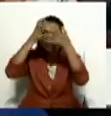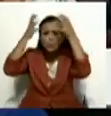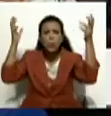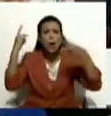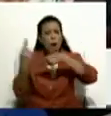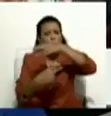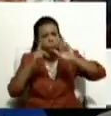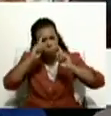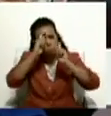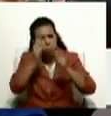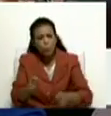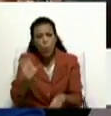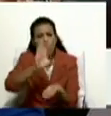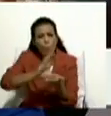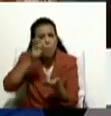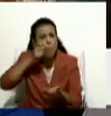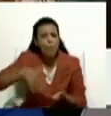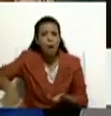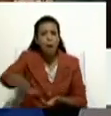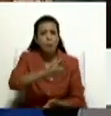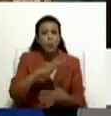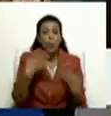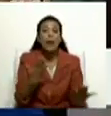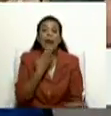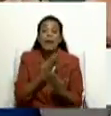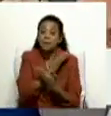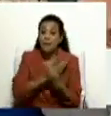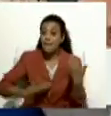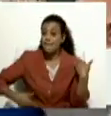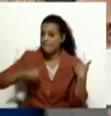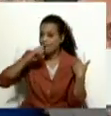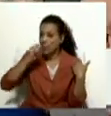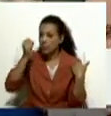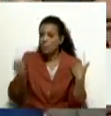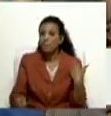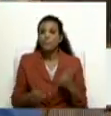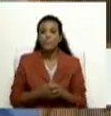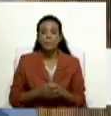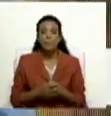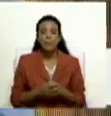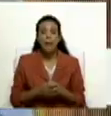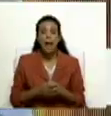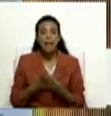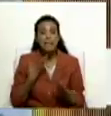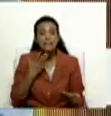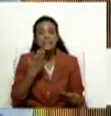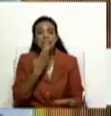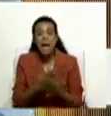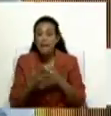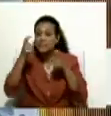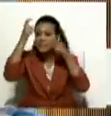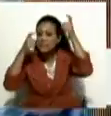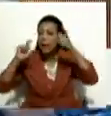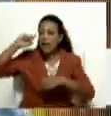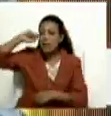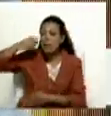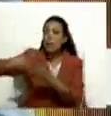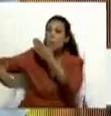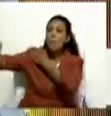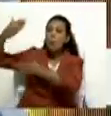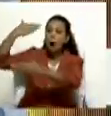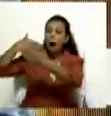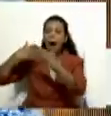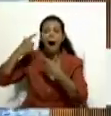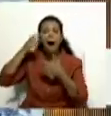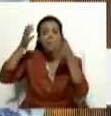reivindicación de este pueblo que gracias a Nicolás Maduro que gracias al presidente al comandante Hugo Rafael Chávez frías hoy se